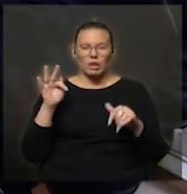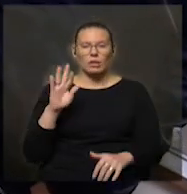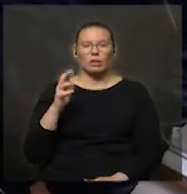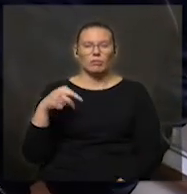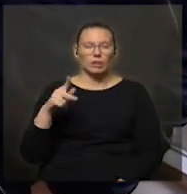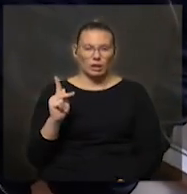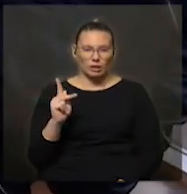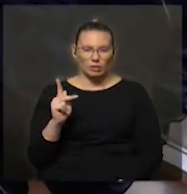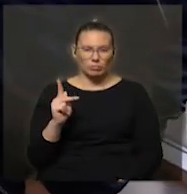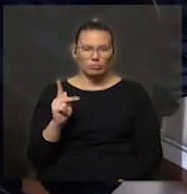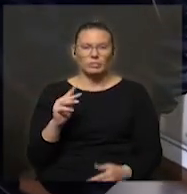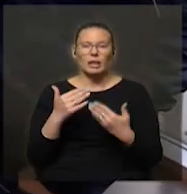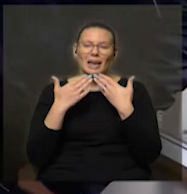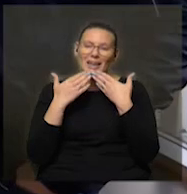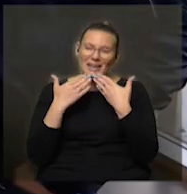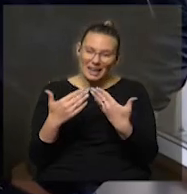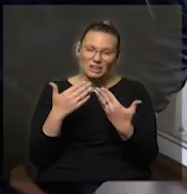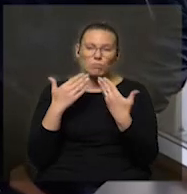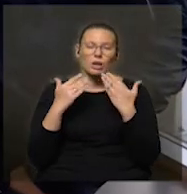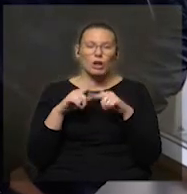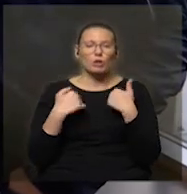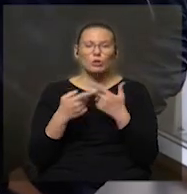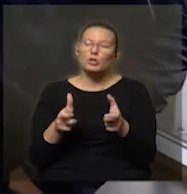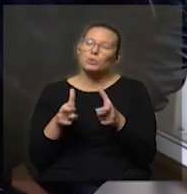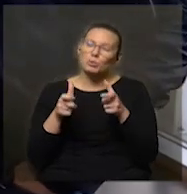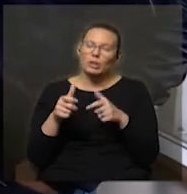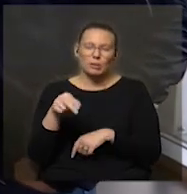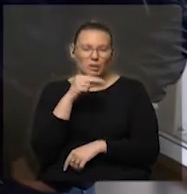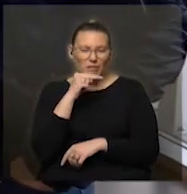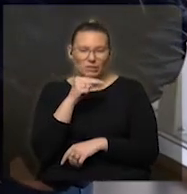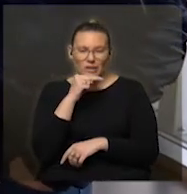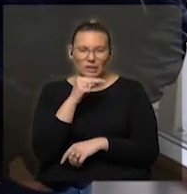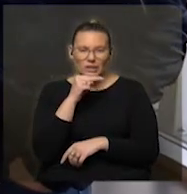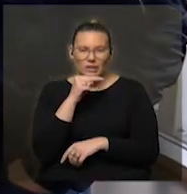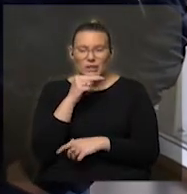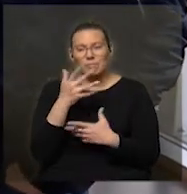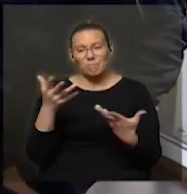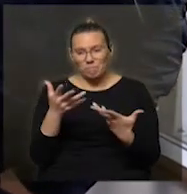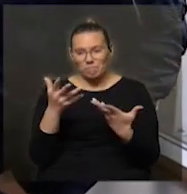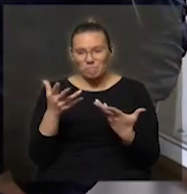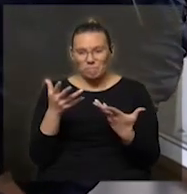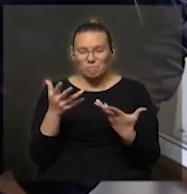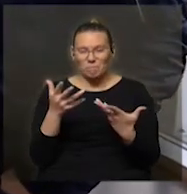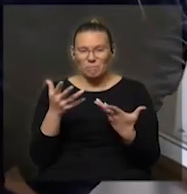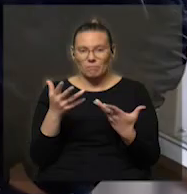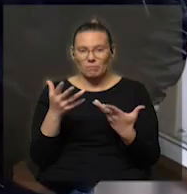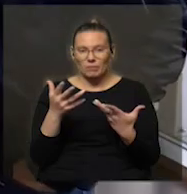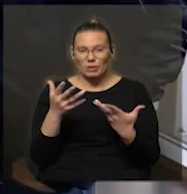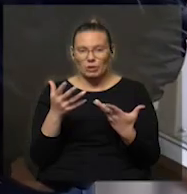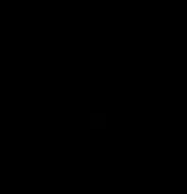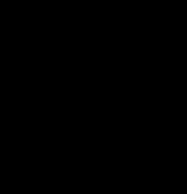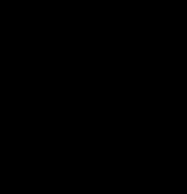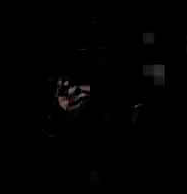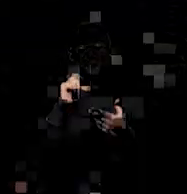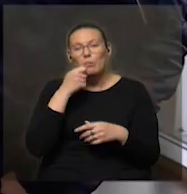Muy bien, chicos, muchas gracias por estos minutos. Éxitos para el viernes. Que tengas bueno, una